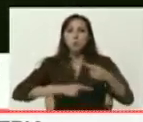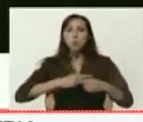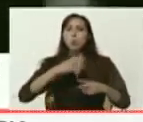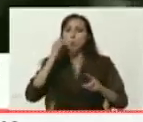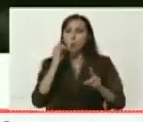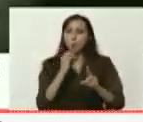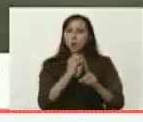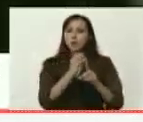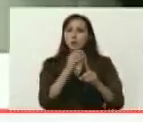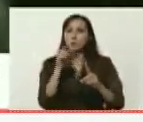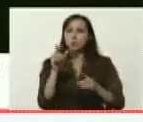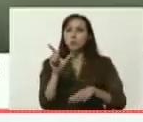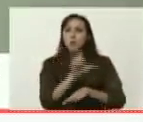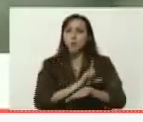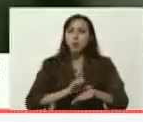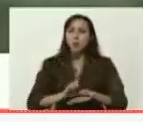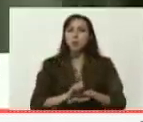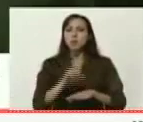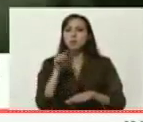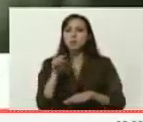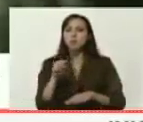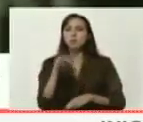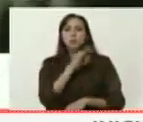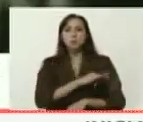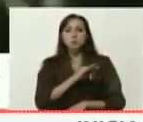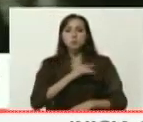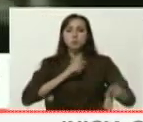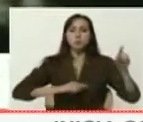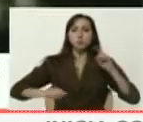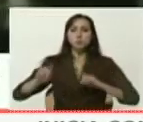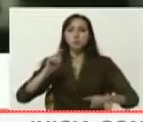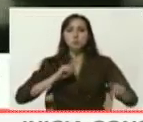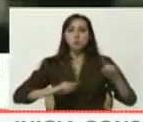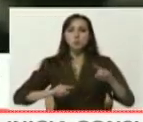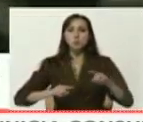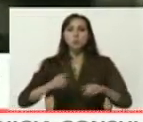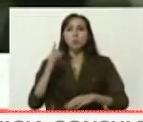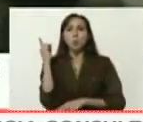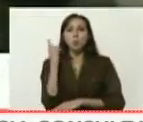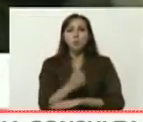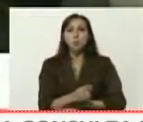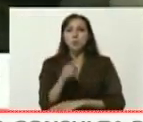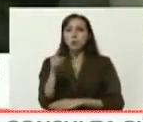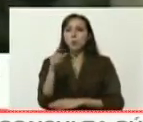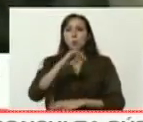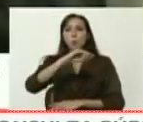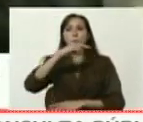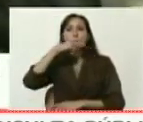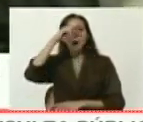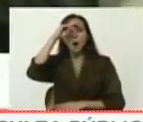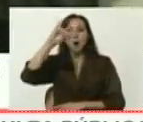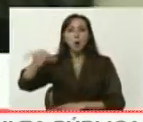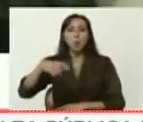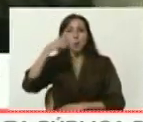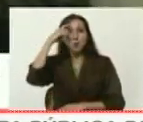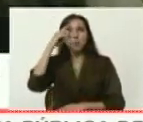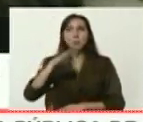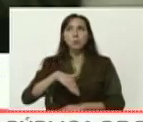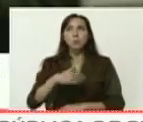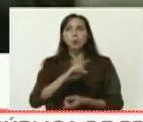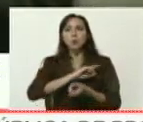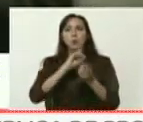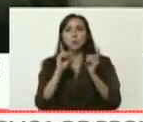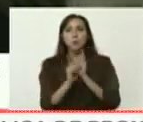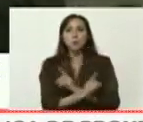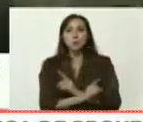que la Liga Socialista, movimiento político dirigido por Jorge Rodríguez, mantuvo para lograr la transformación del Estado